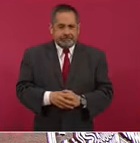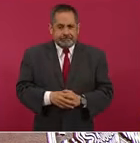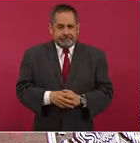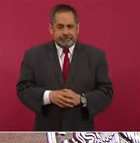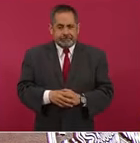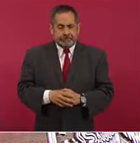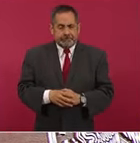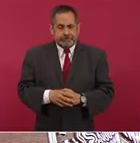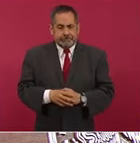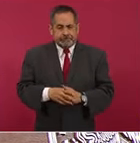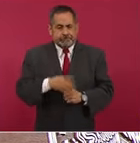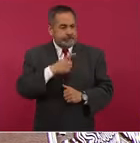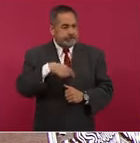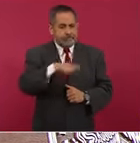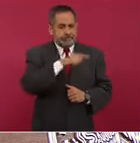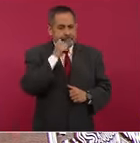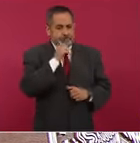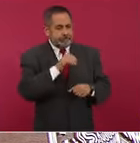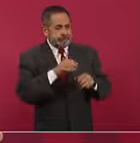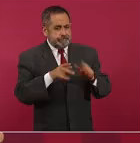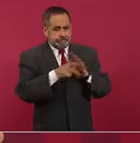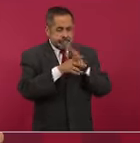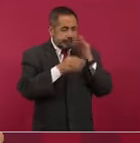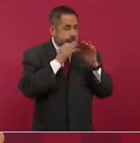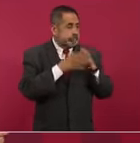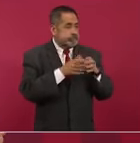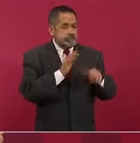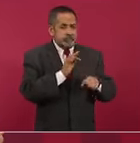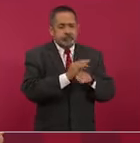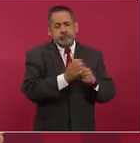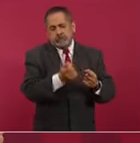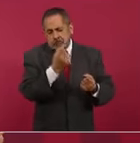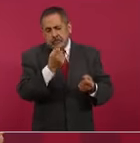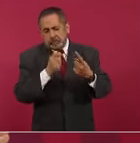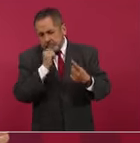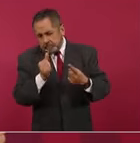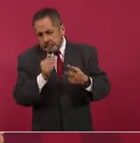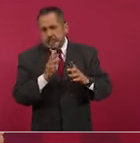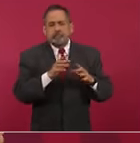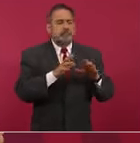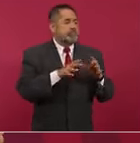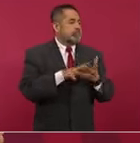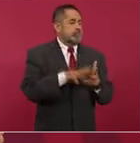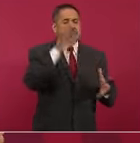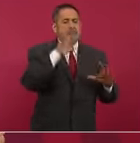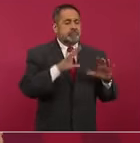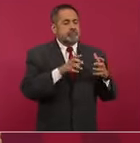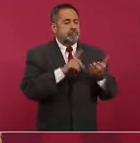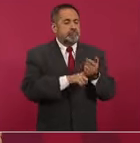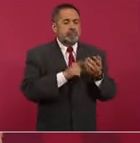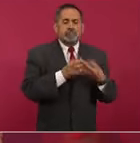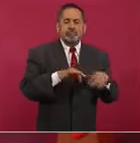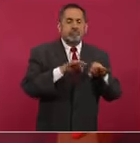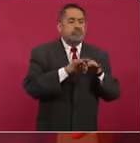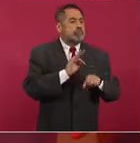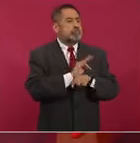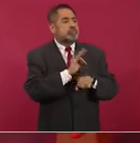Y para todos los informadores, con honrosas excepciones, lo que importa